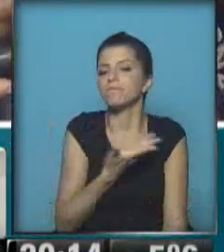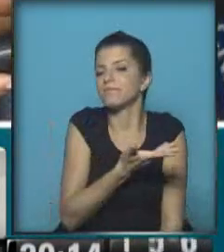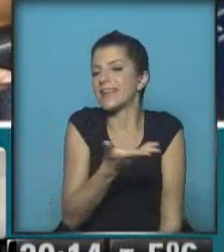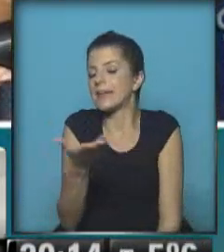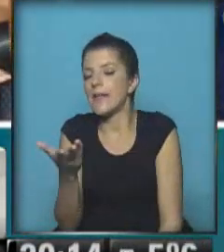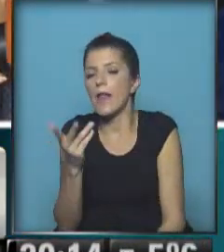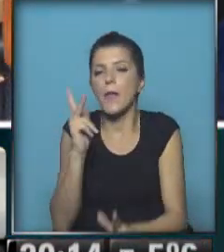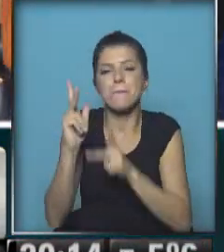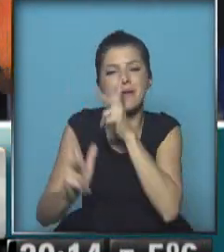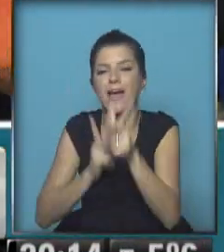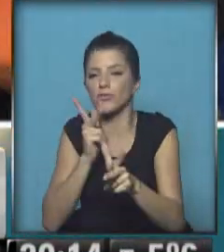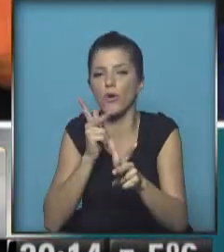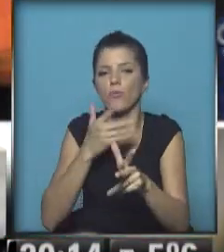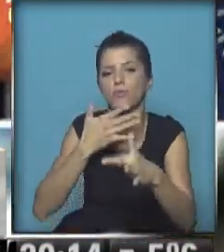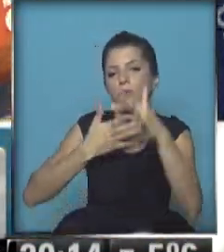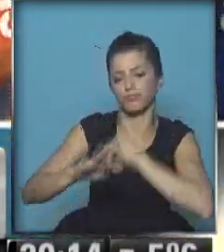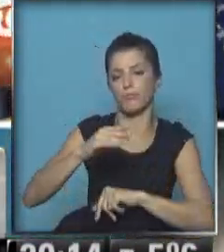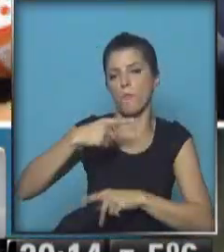explicaciones tienen razones políticas muy concretas